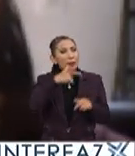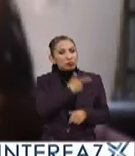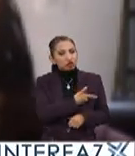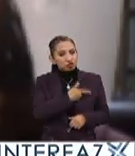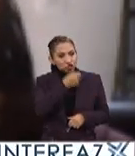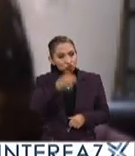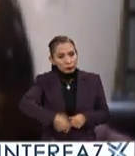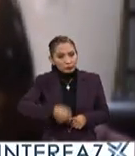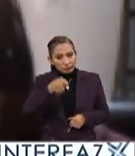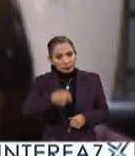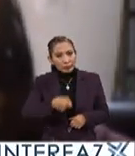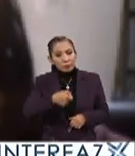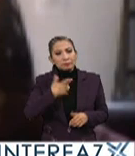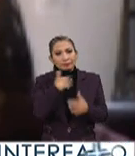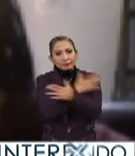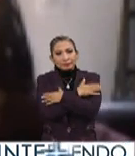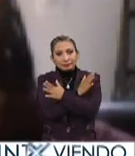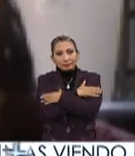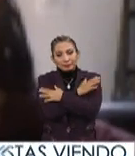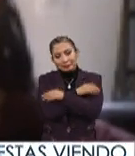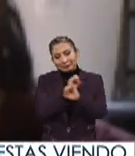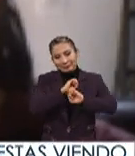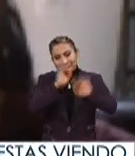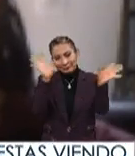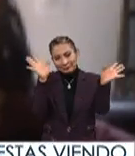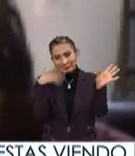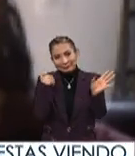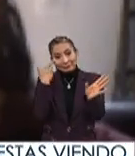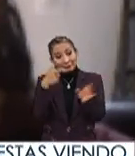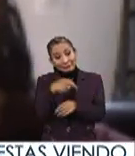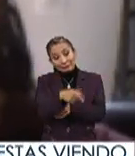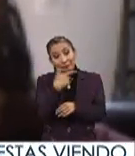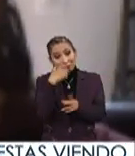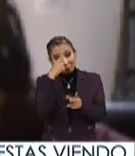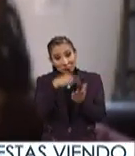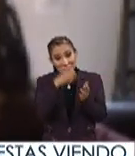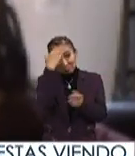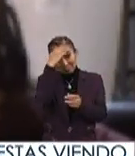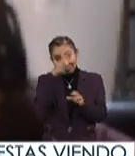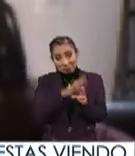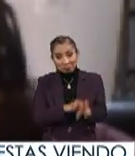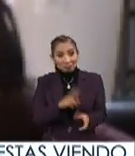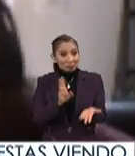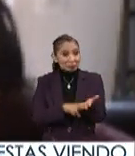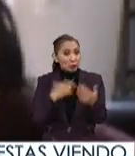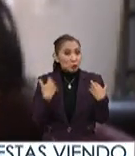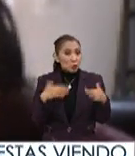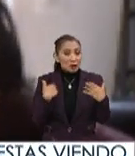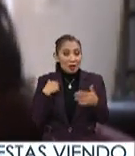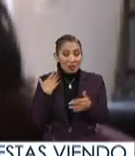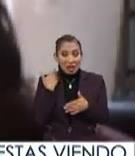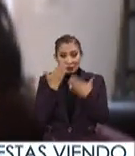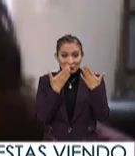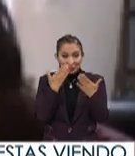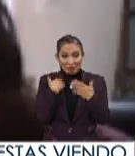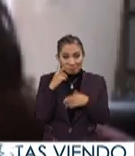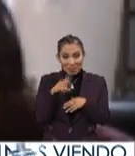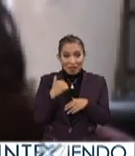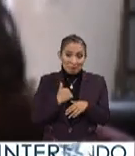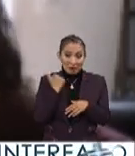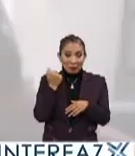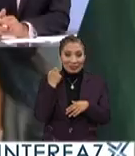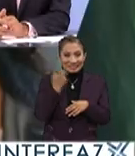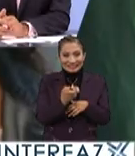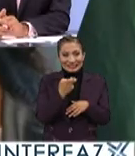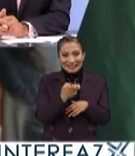gusto saludarte, un fuerte abrazo y por supuesto es una de las, creo yo, experiencias más ricas que te puede dar la parte académica, ¿no? Aprovechar